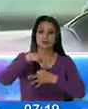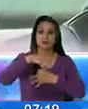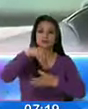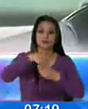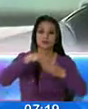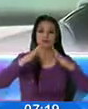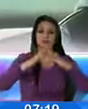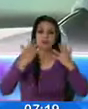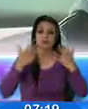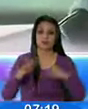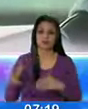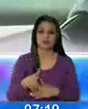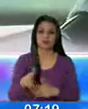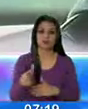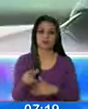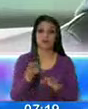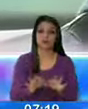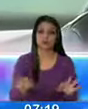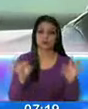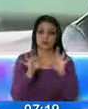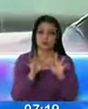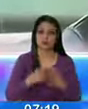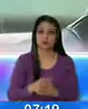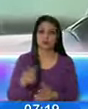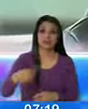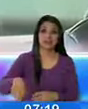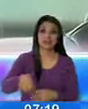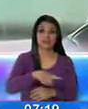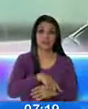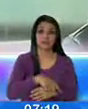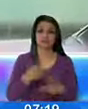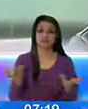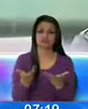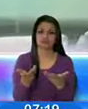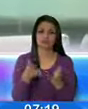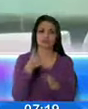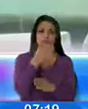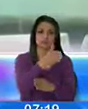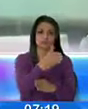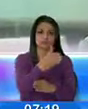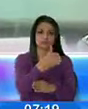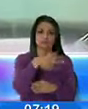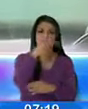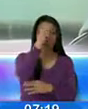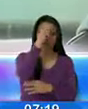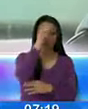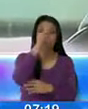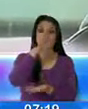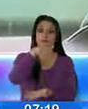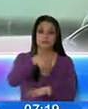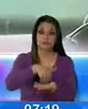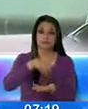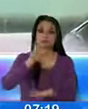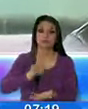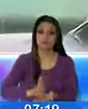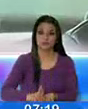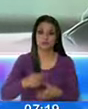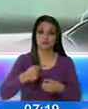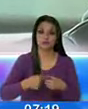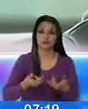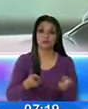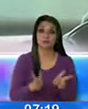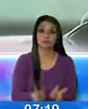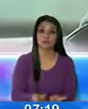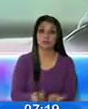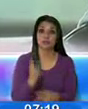móviles. Es importante mencionar que ellas cubrirán tanto rutas del norte, del centro y del sur, incluyendo